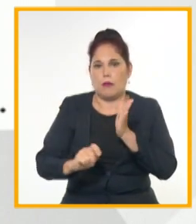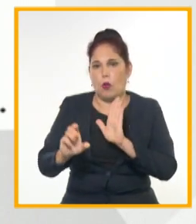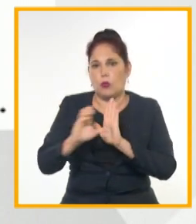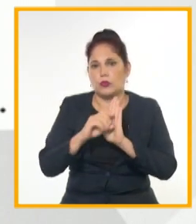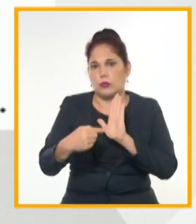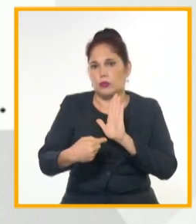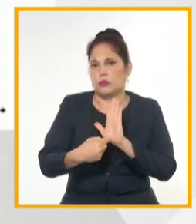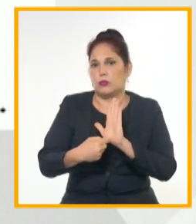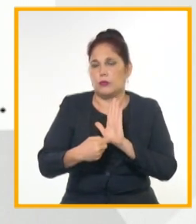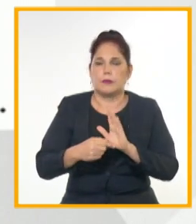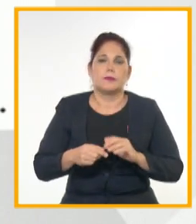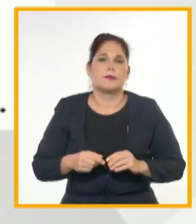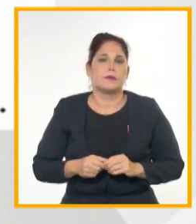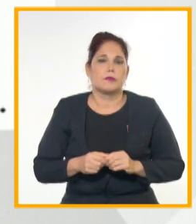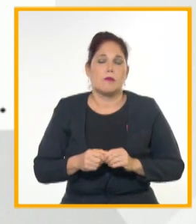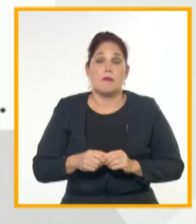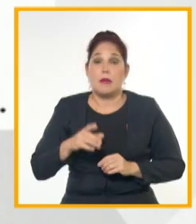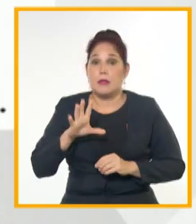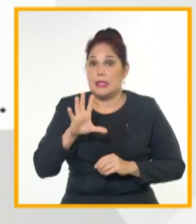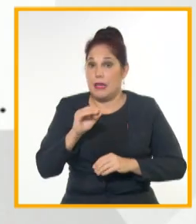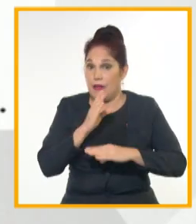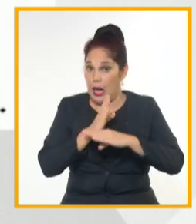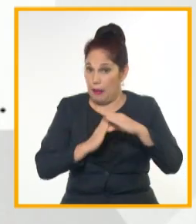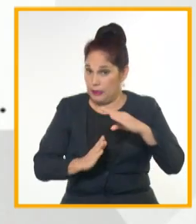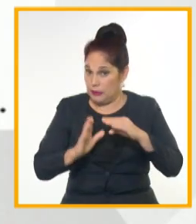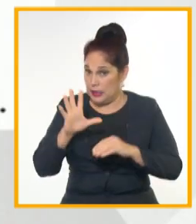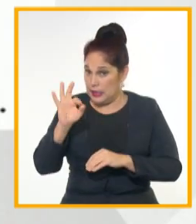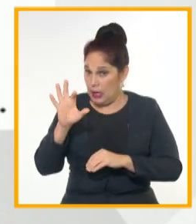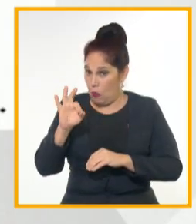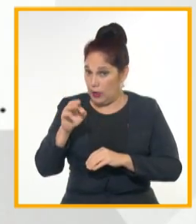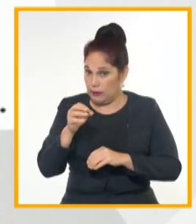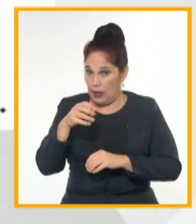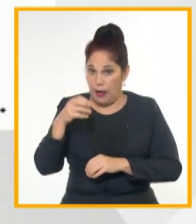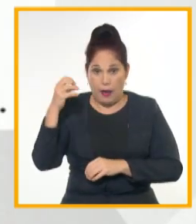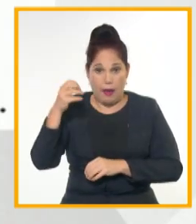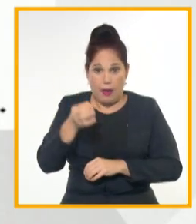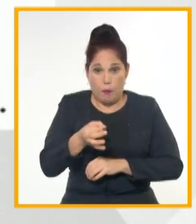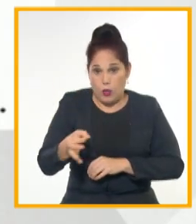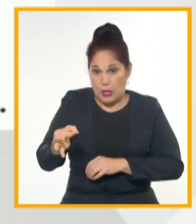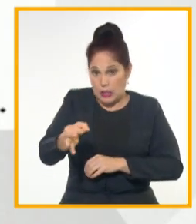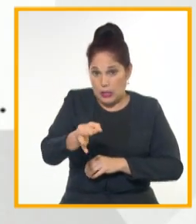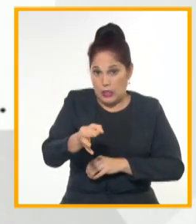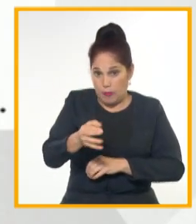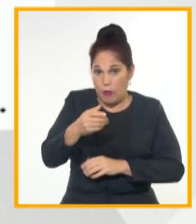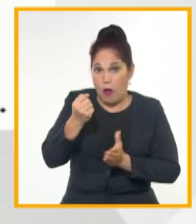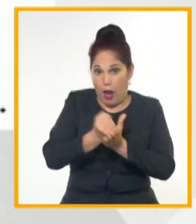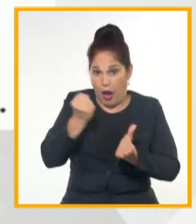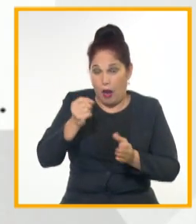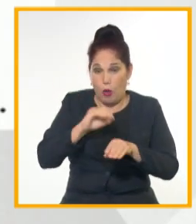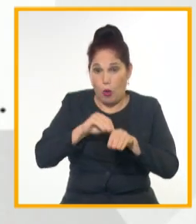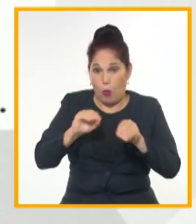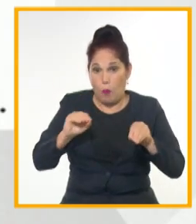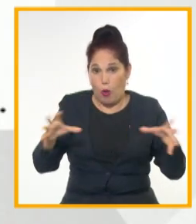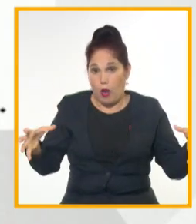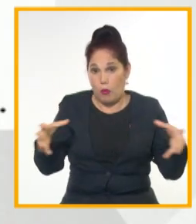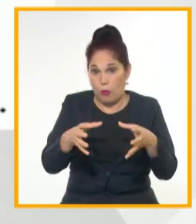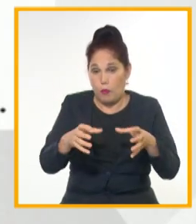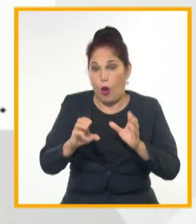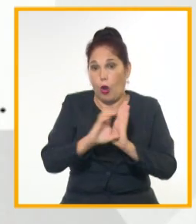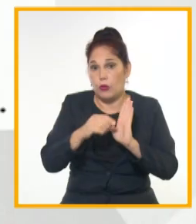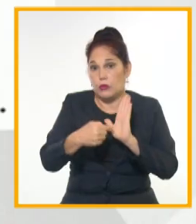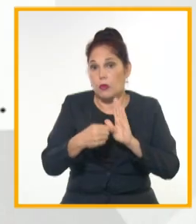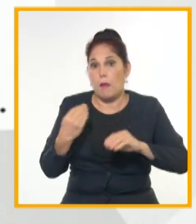en 2/3 de los 50 estados, 2/3, se apruebe convocar una convención constitucional